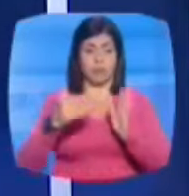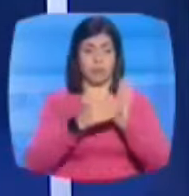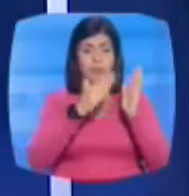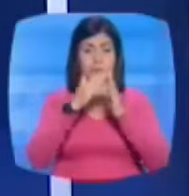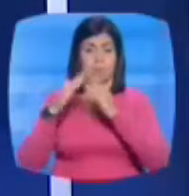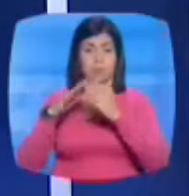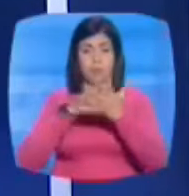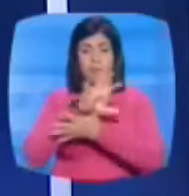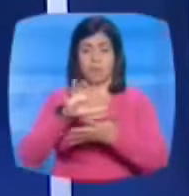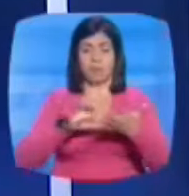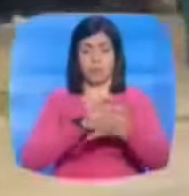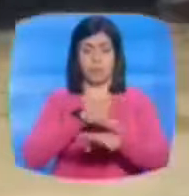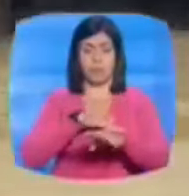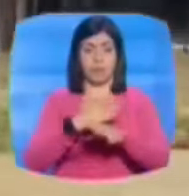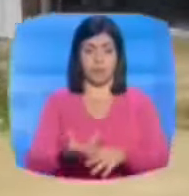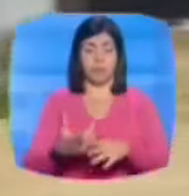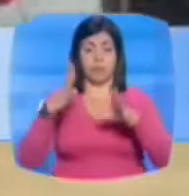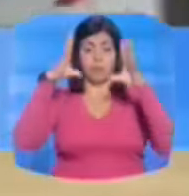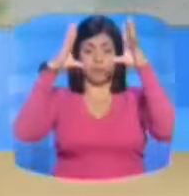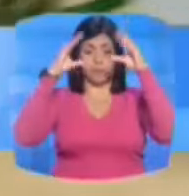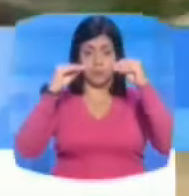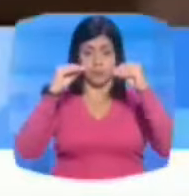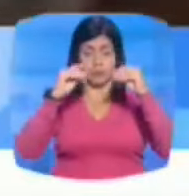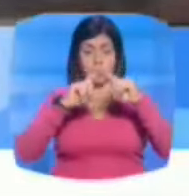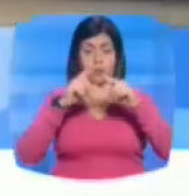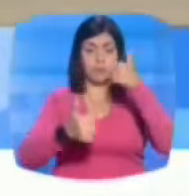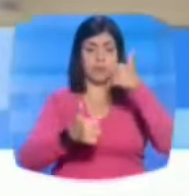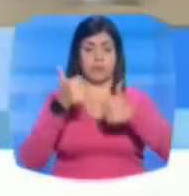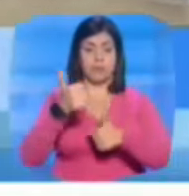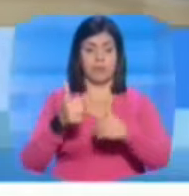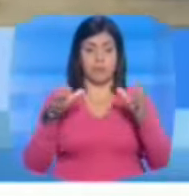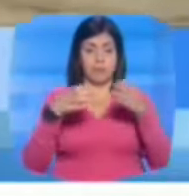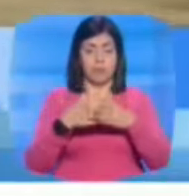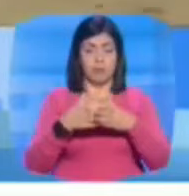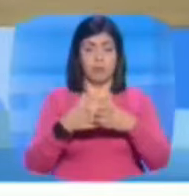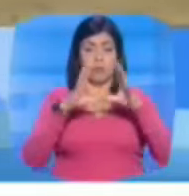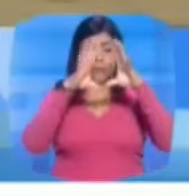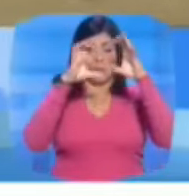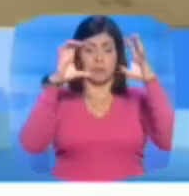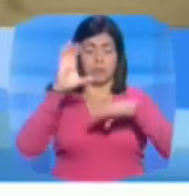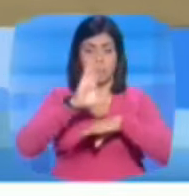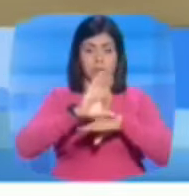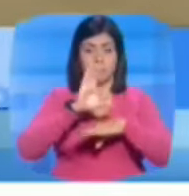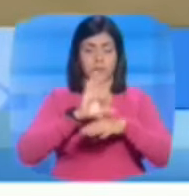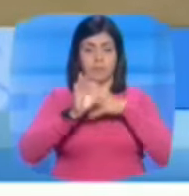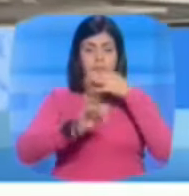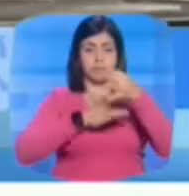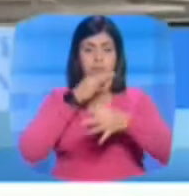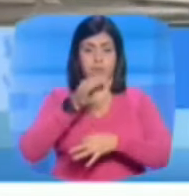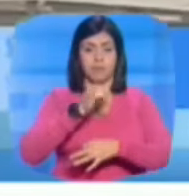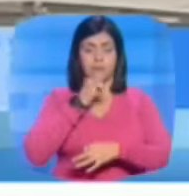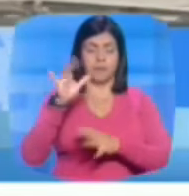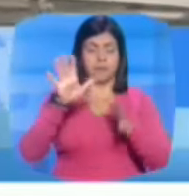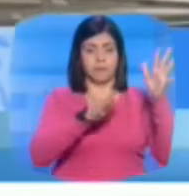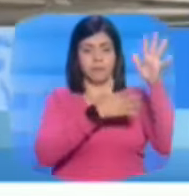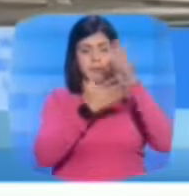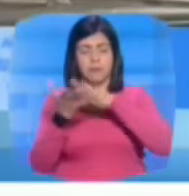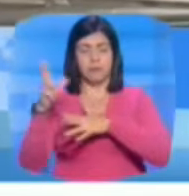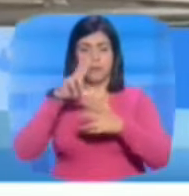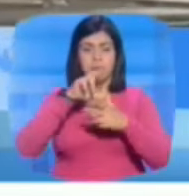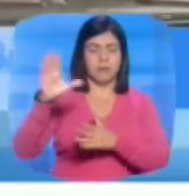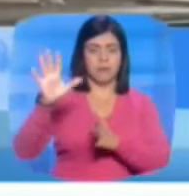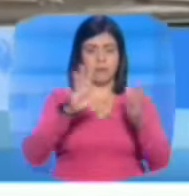hogares resultaron afectados por los cortes eléctricos. Entre tanto, la Agencia Meteorológica Central Taiwanesa informó que el huracán mantiene